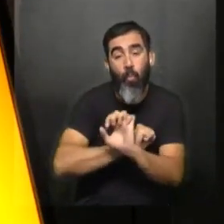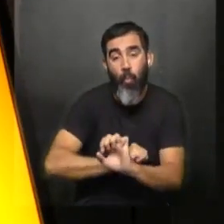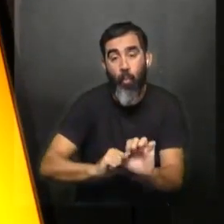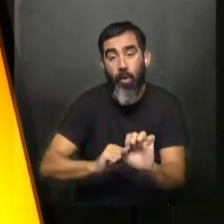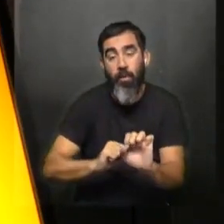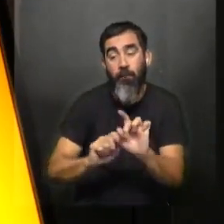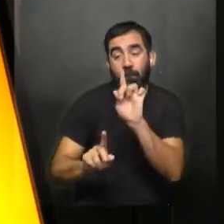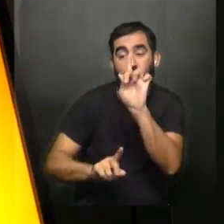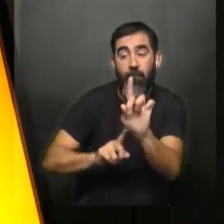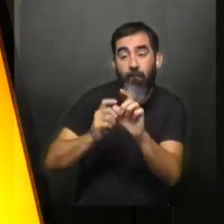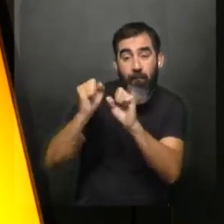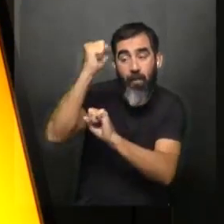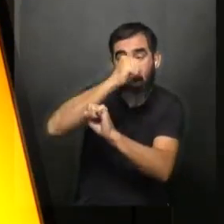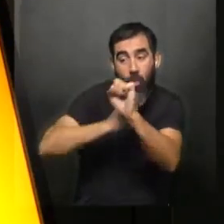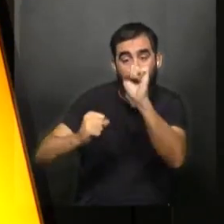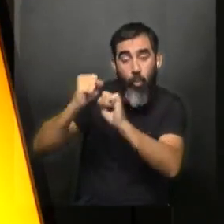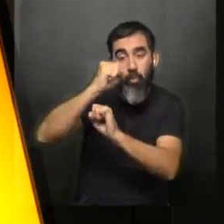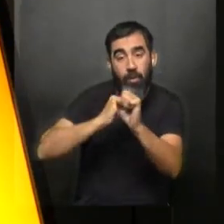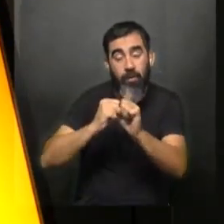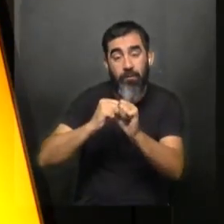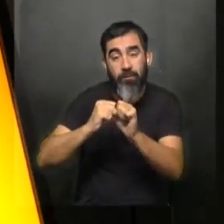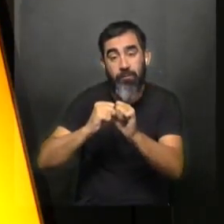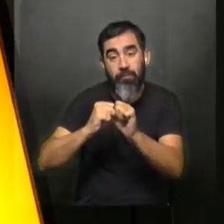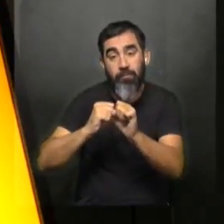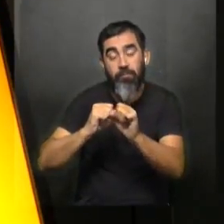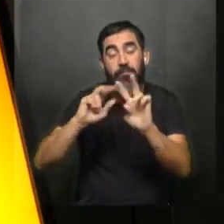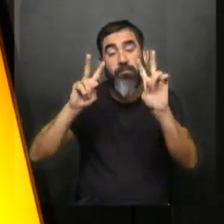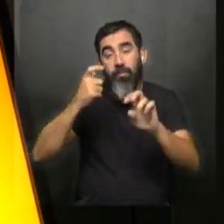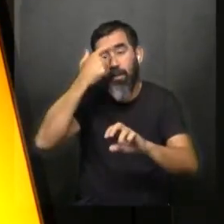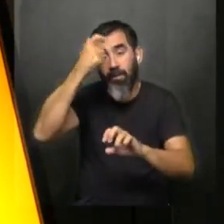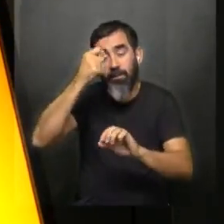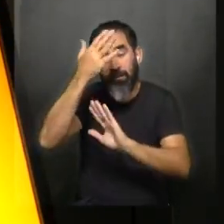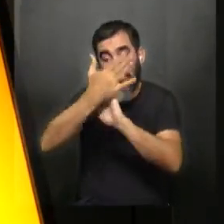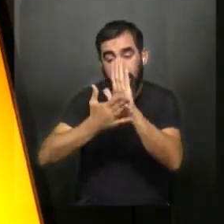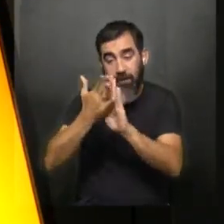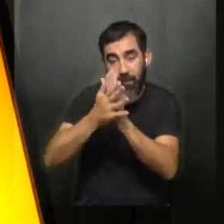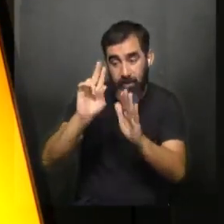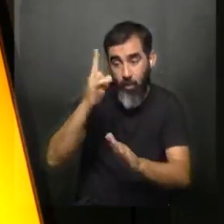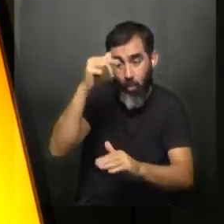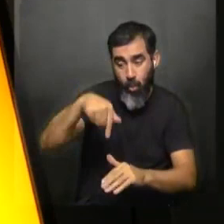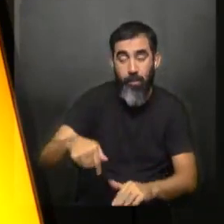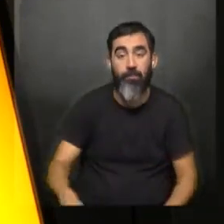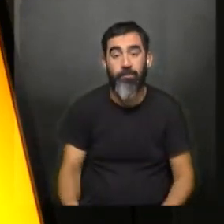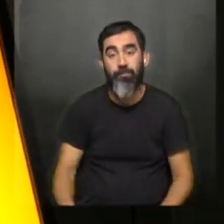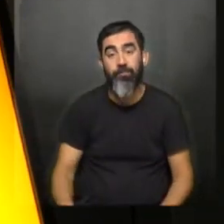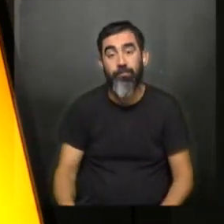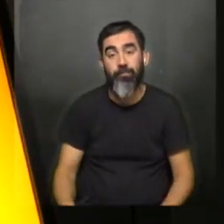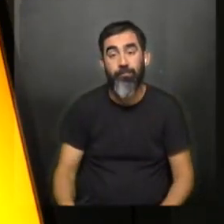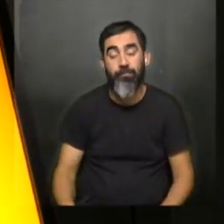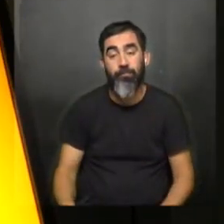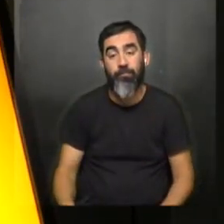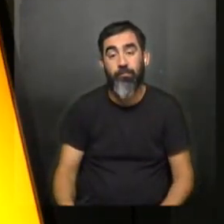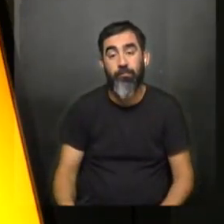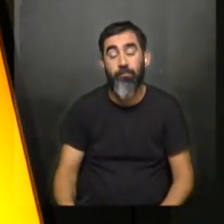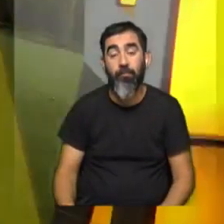Facultad de Ingeniería y bueno, eso que decimos siempre, la mirada a la ciencia nacional, ¿no? Bueno, Maura nos hablaba que una de las posibilidades de